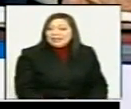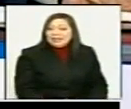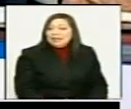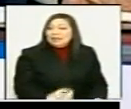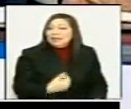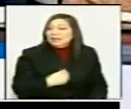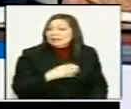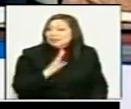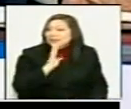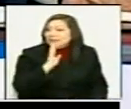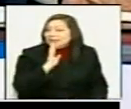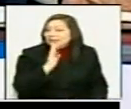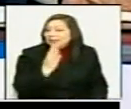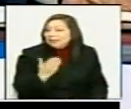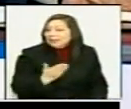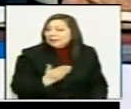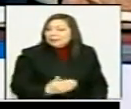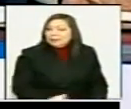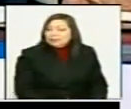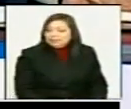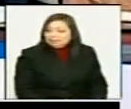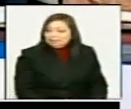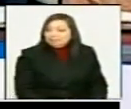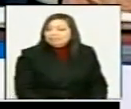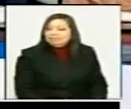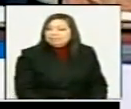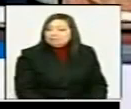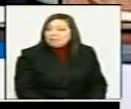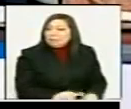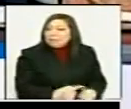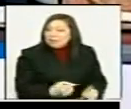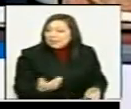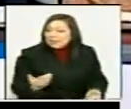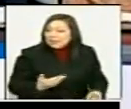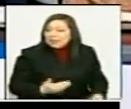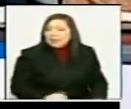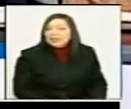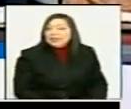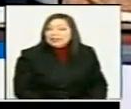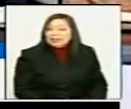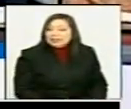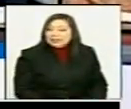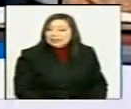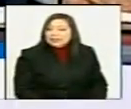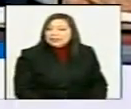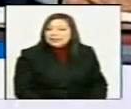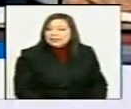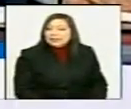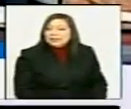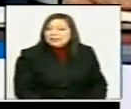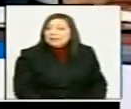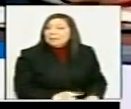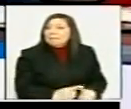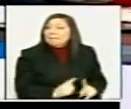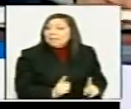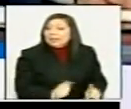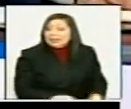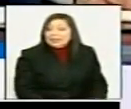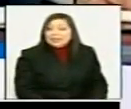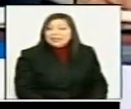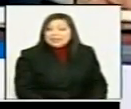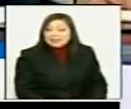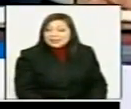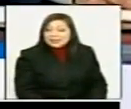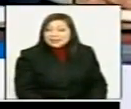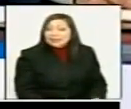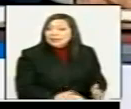que darme el permiso para poder viajar, considera que debo viajar, viajo. y en ninguno de